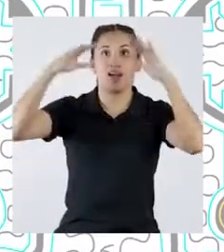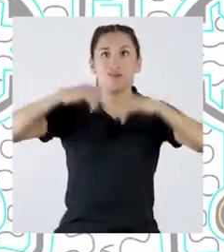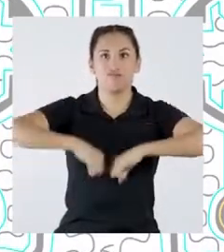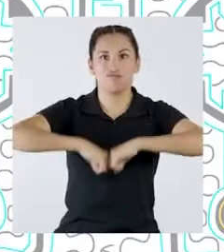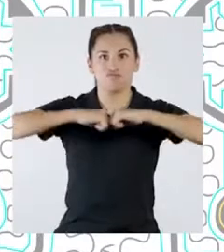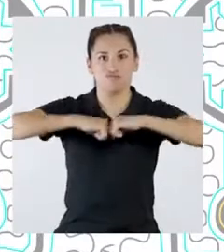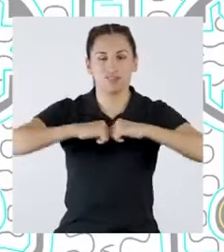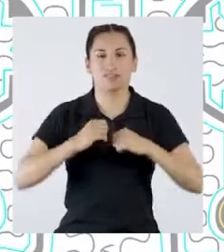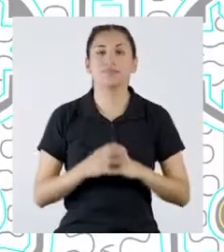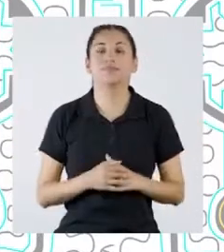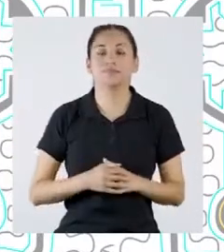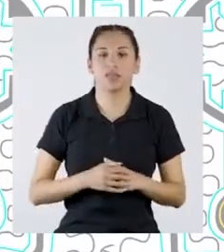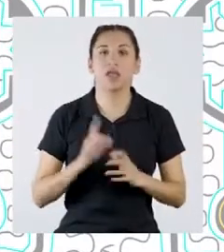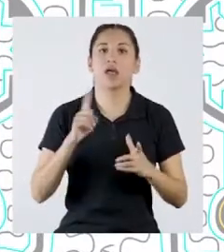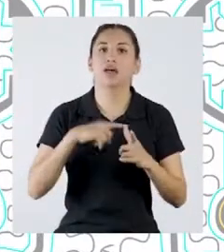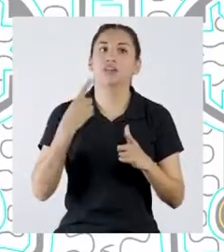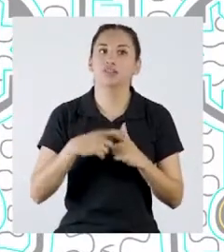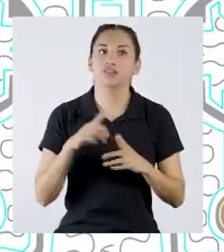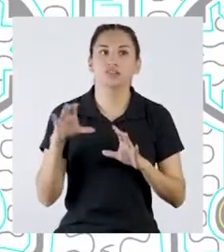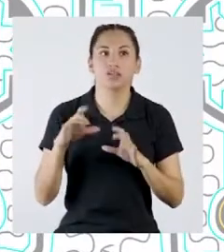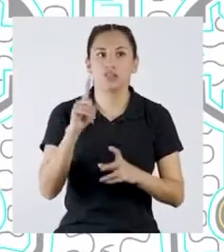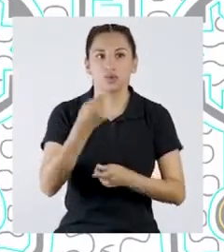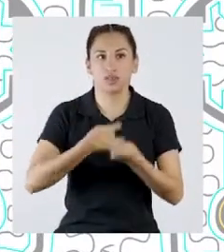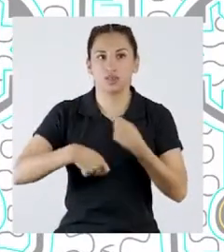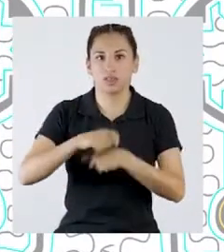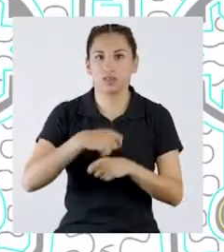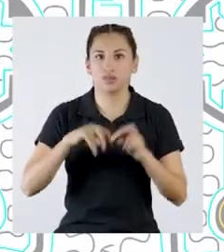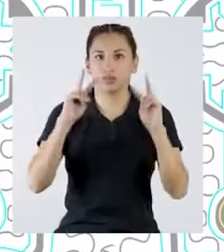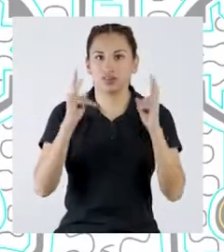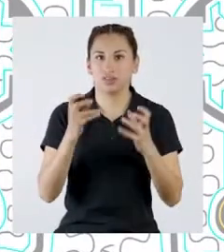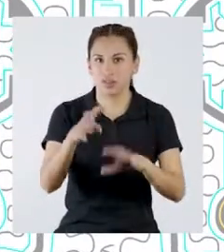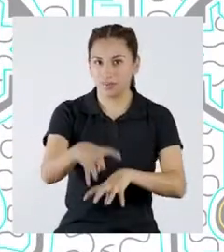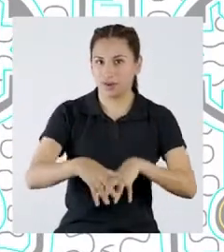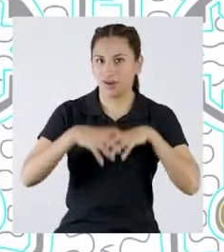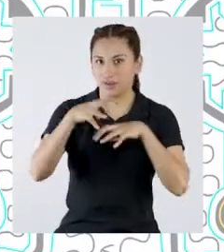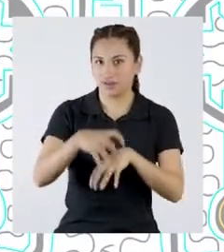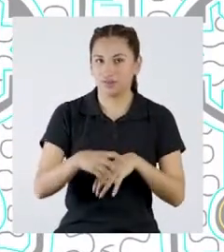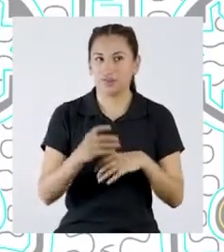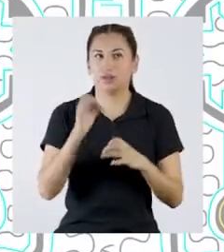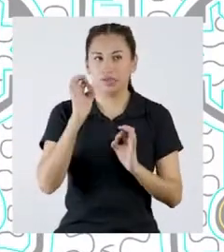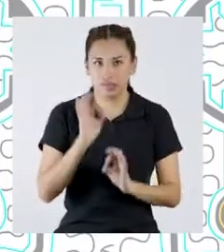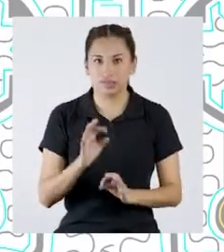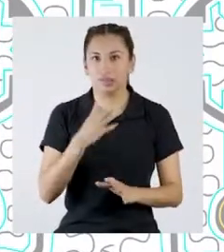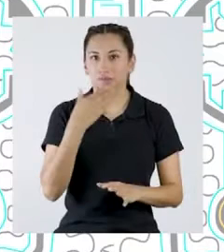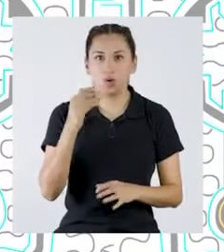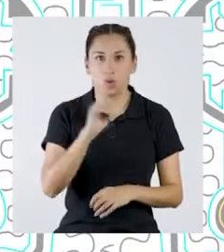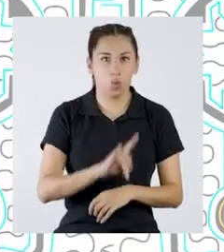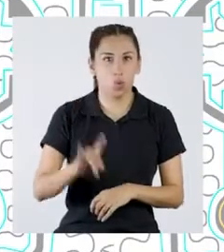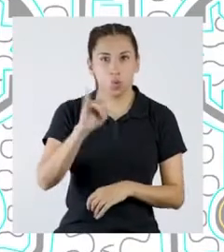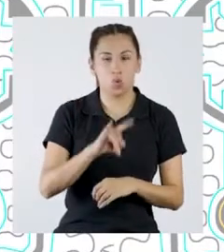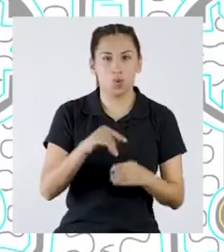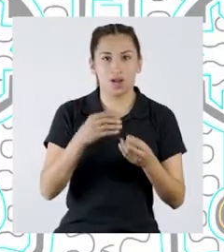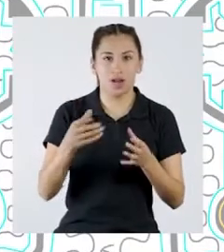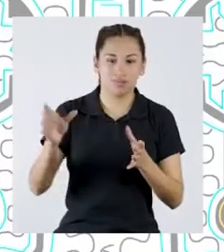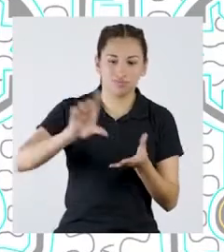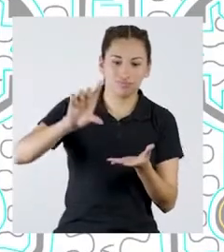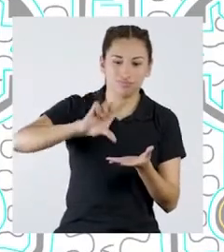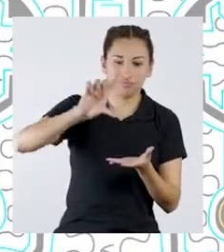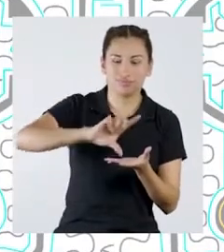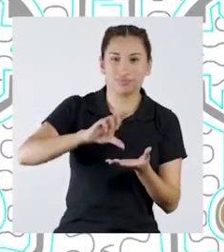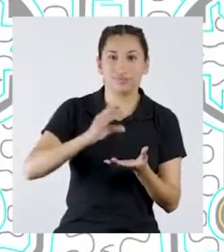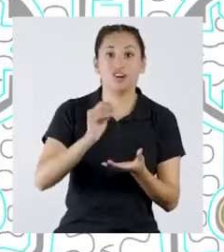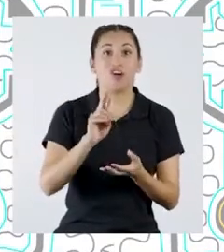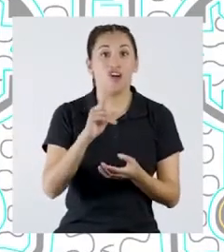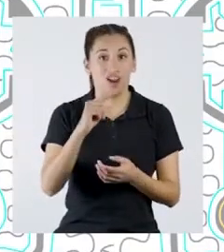y fuertes. Entonces, si hacemos un negocio relacionado con la agricultura, lo ideal es usar fertilizantes